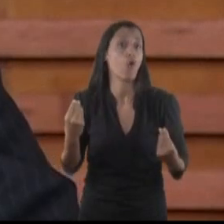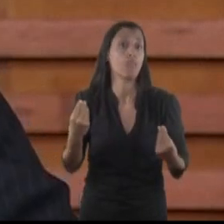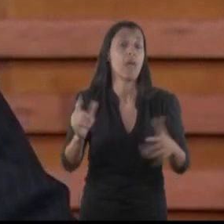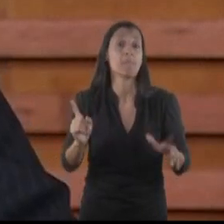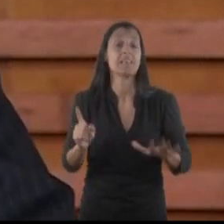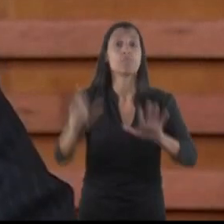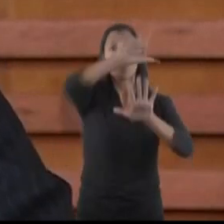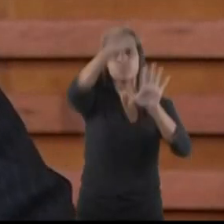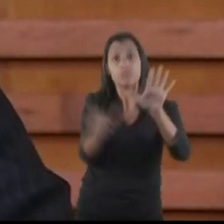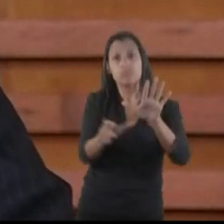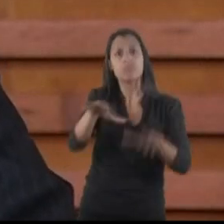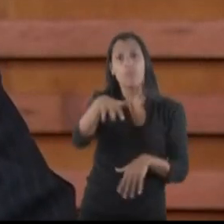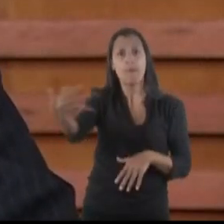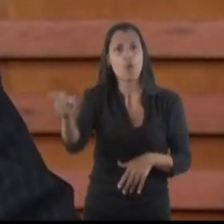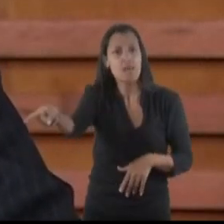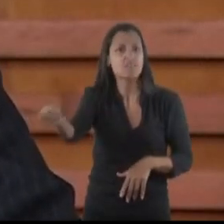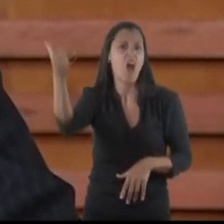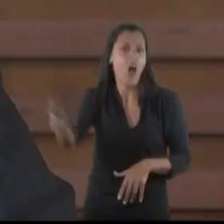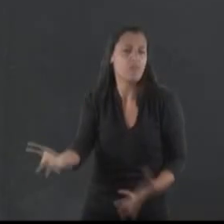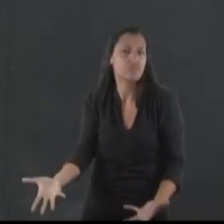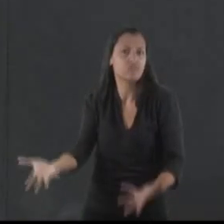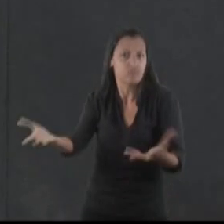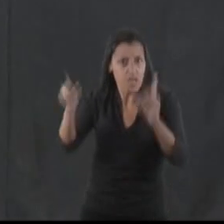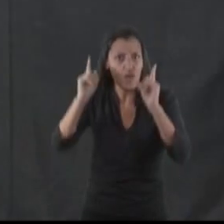modo realmente ejemplar.